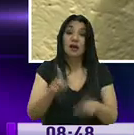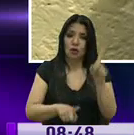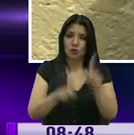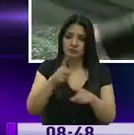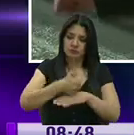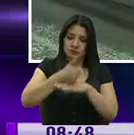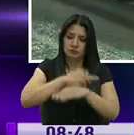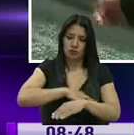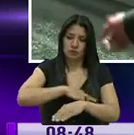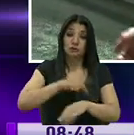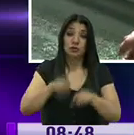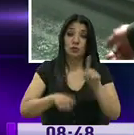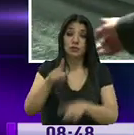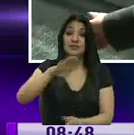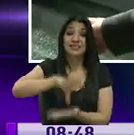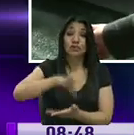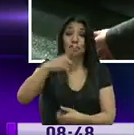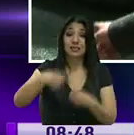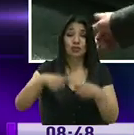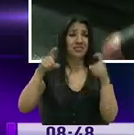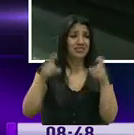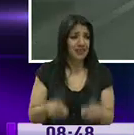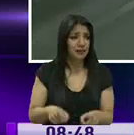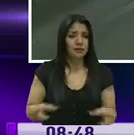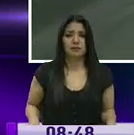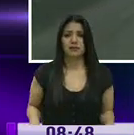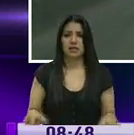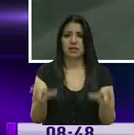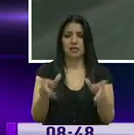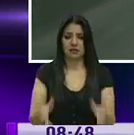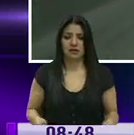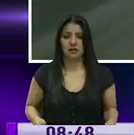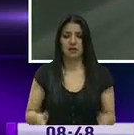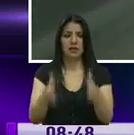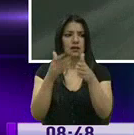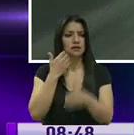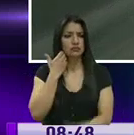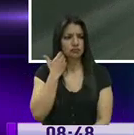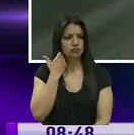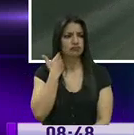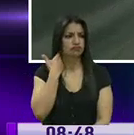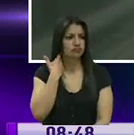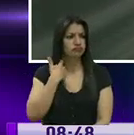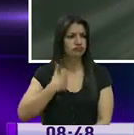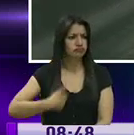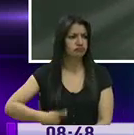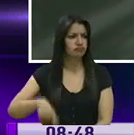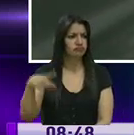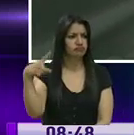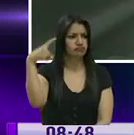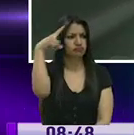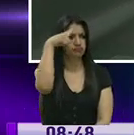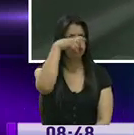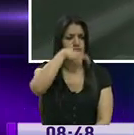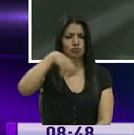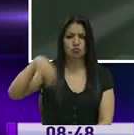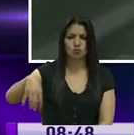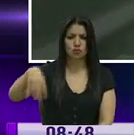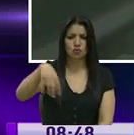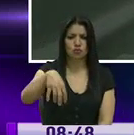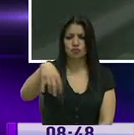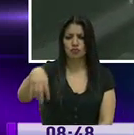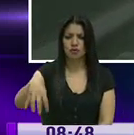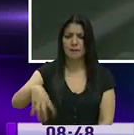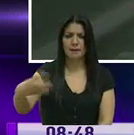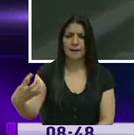del centro histórico sobre todo en veredas y calles queda una lástima o sea llenas de huecos levantados los